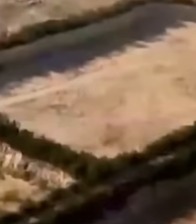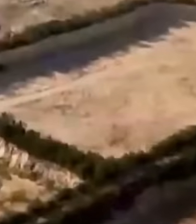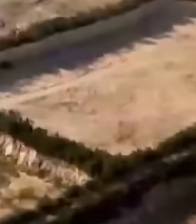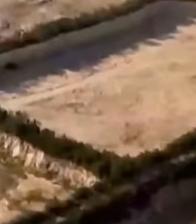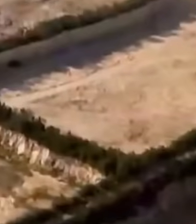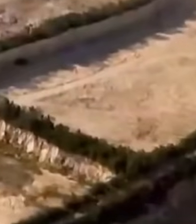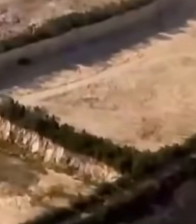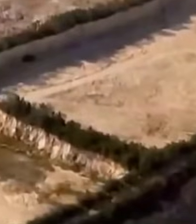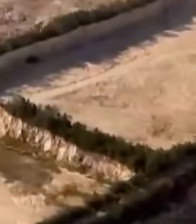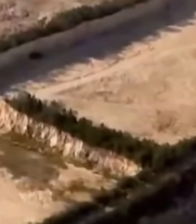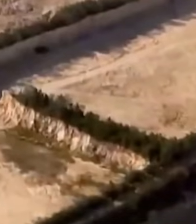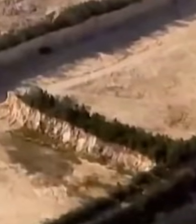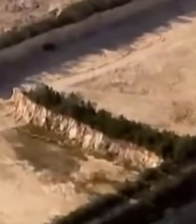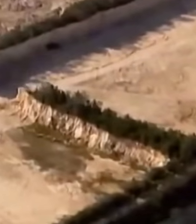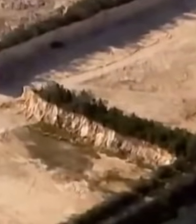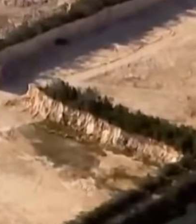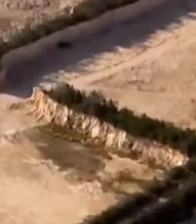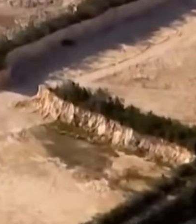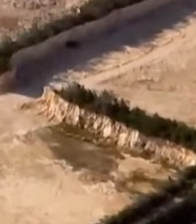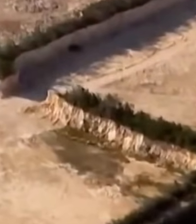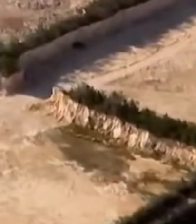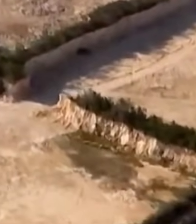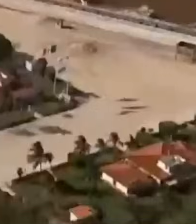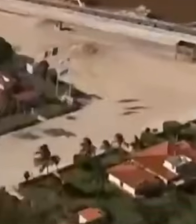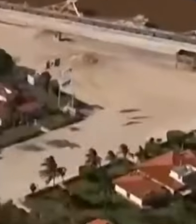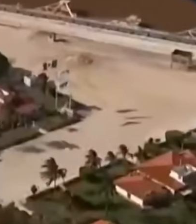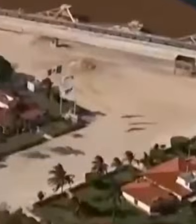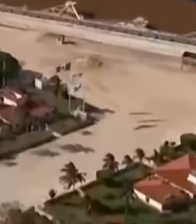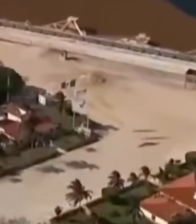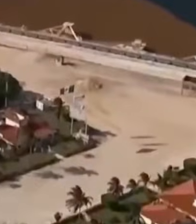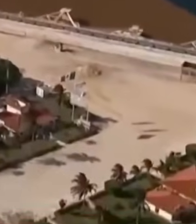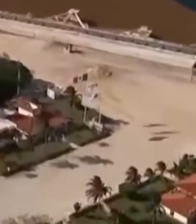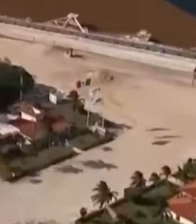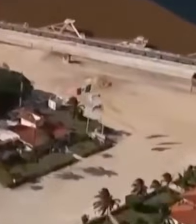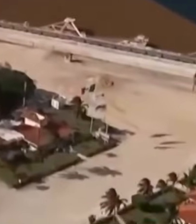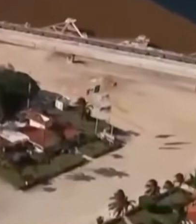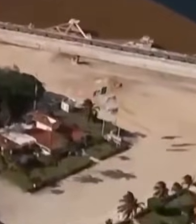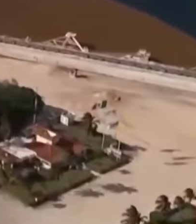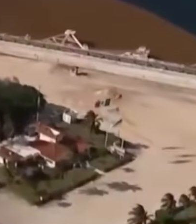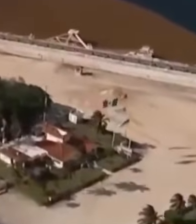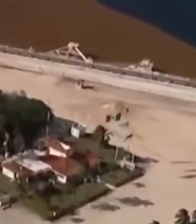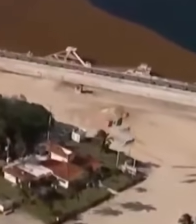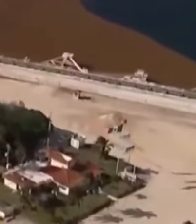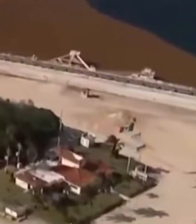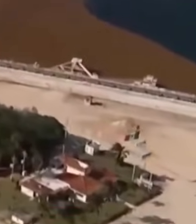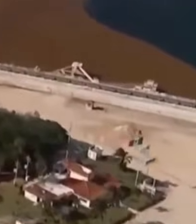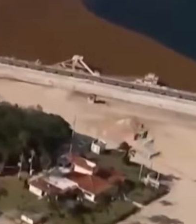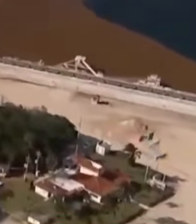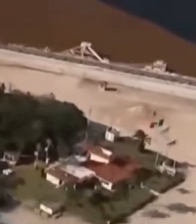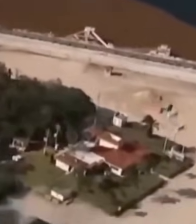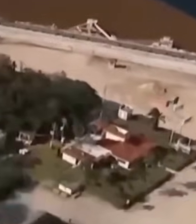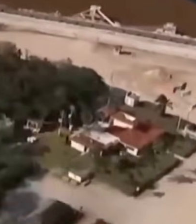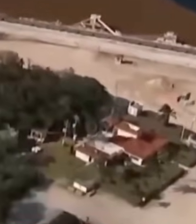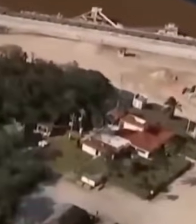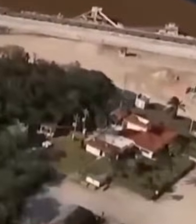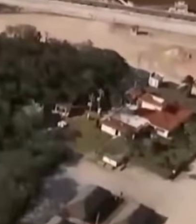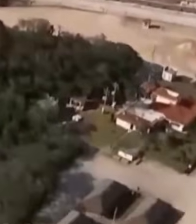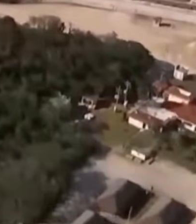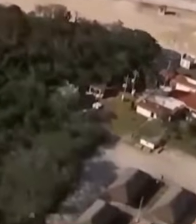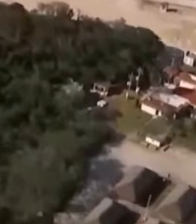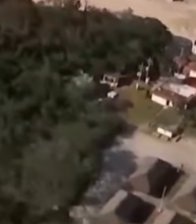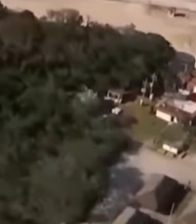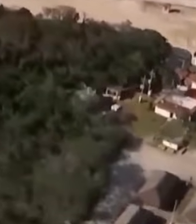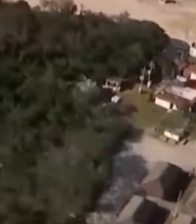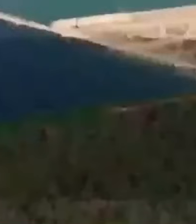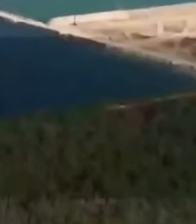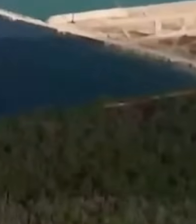caliza, pero que sin duda va a resentir los daños provocados por los abusos de Vulcan y Sactún y la inacción de gobiernos que actuaron en